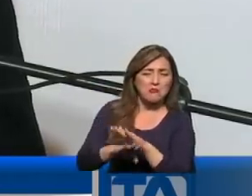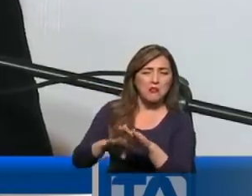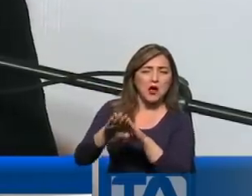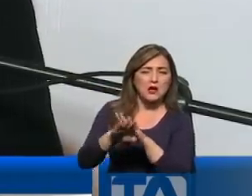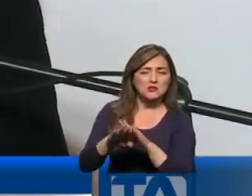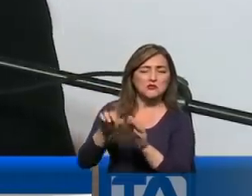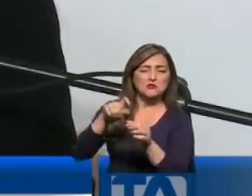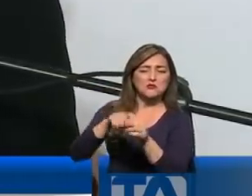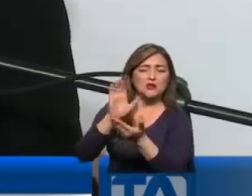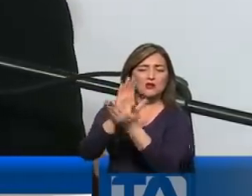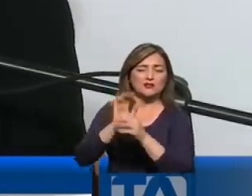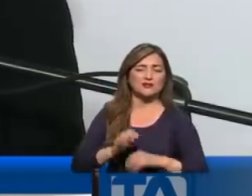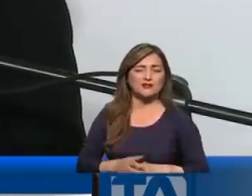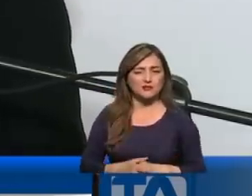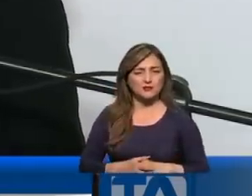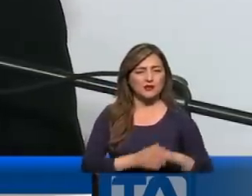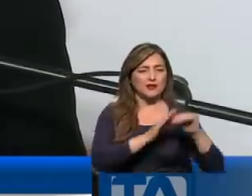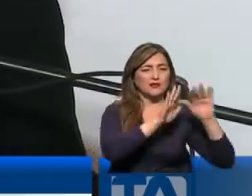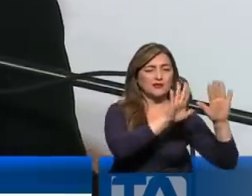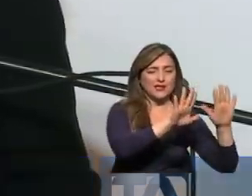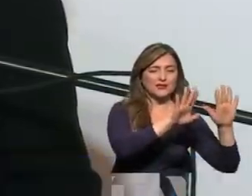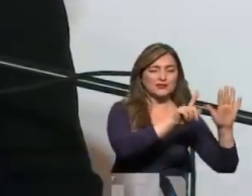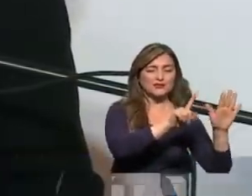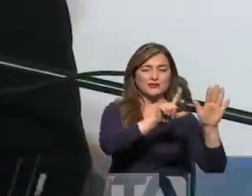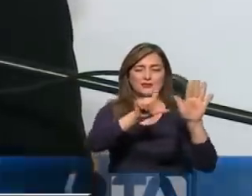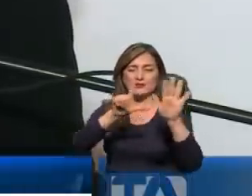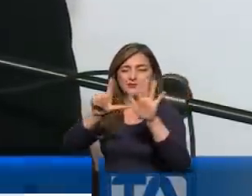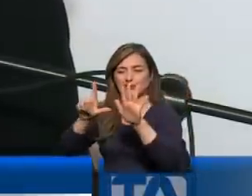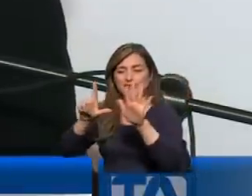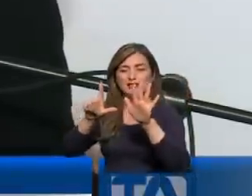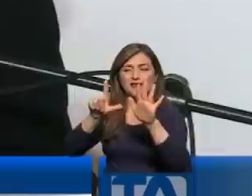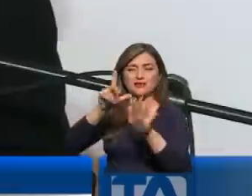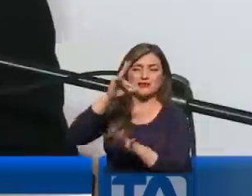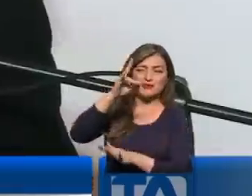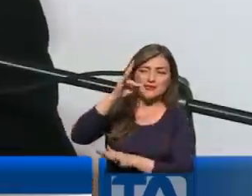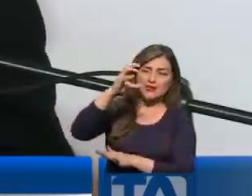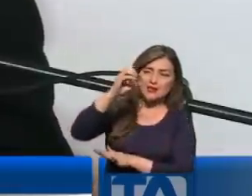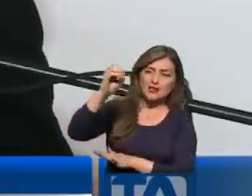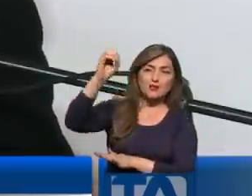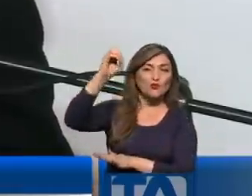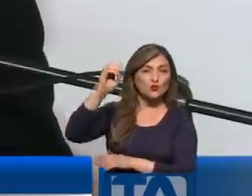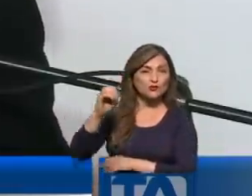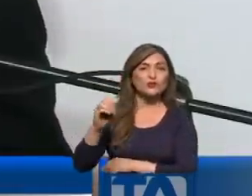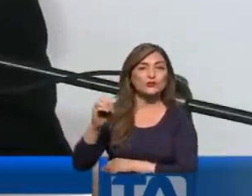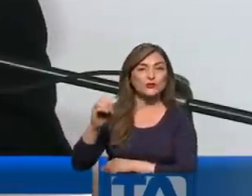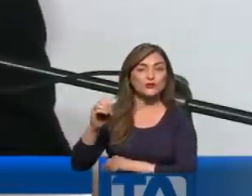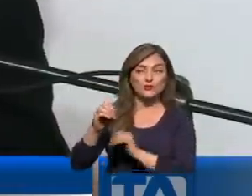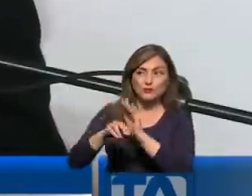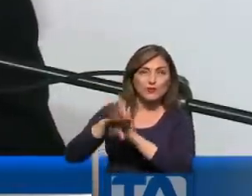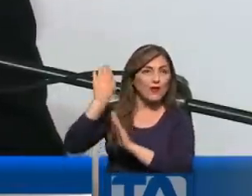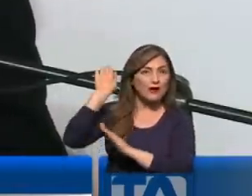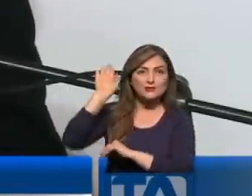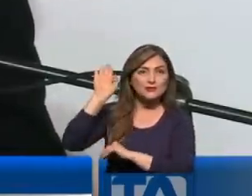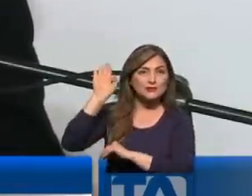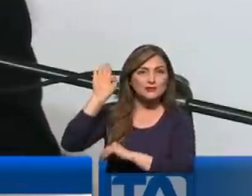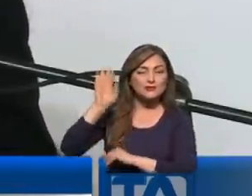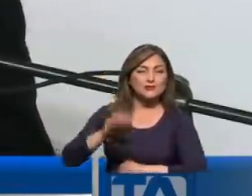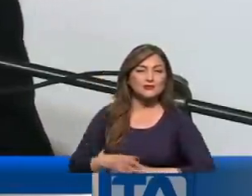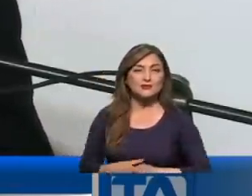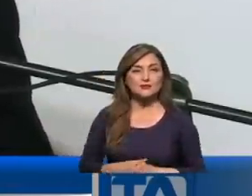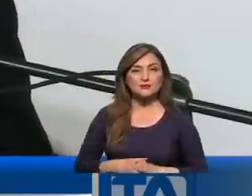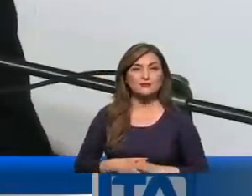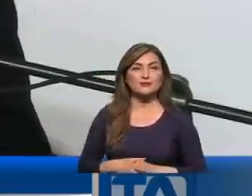7 de cada 10, el 70%, la mayoría,